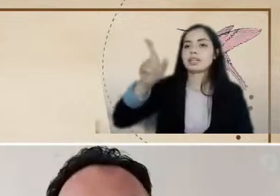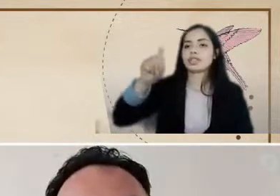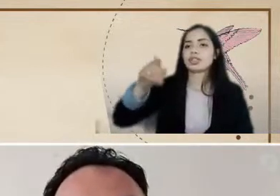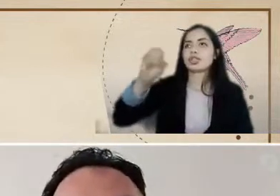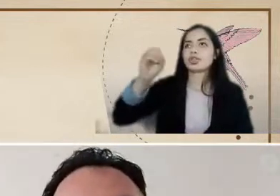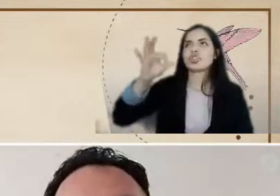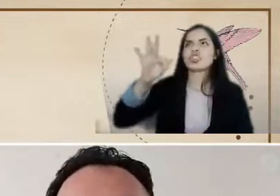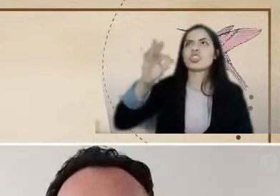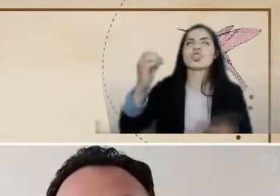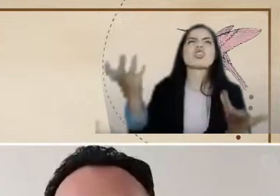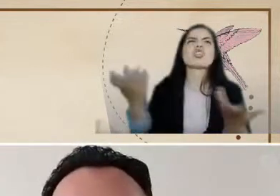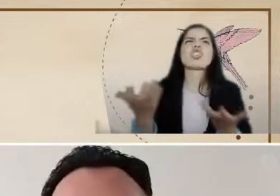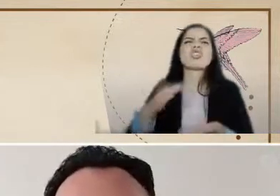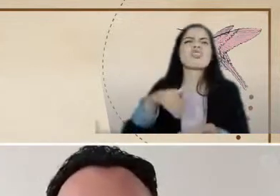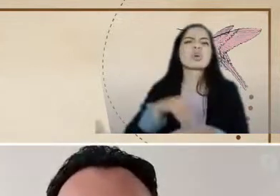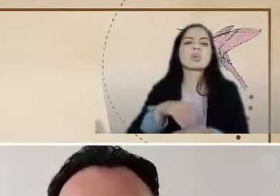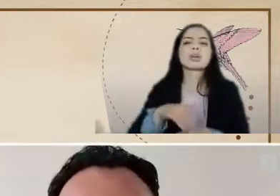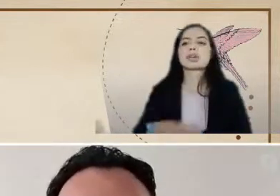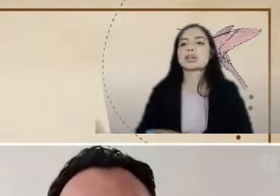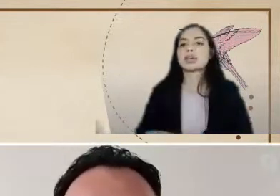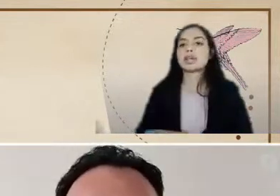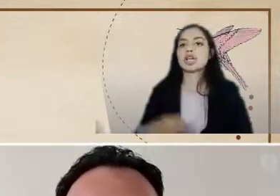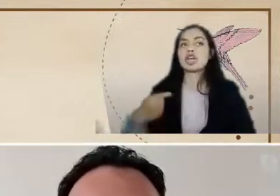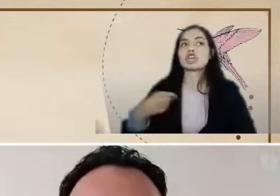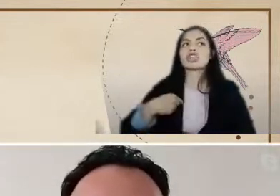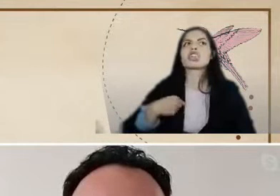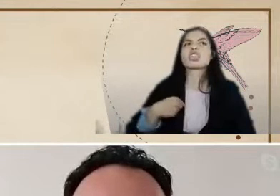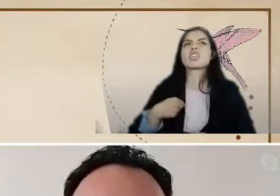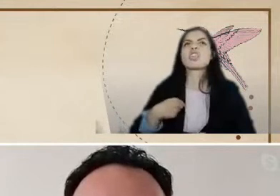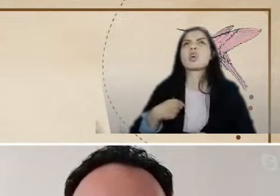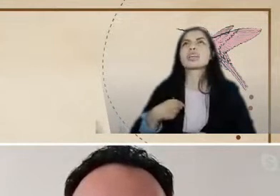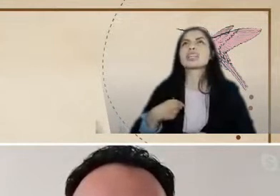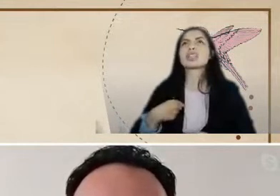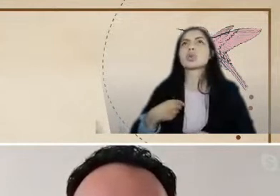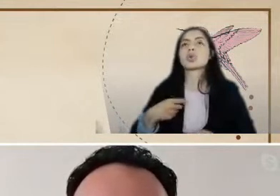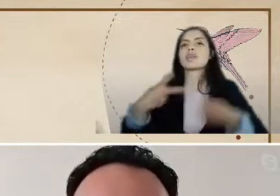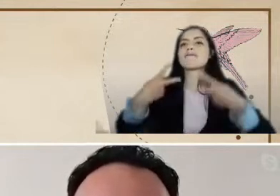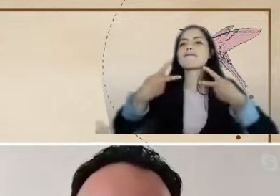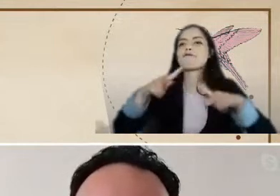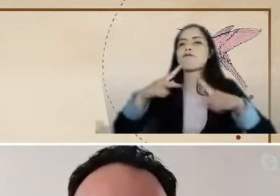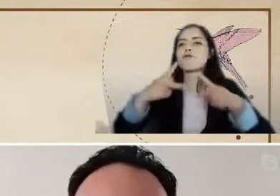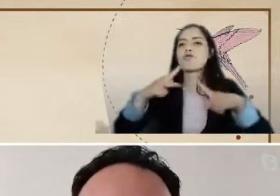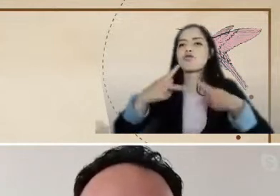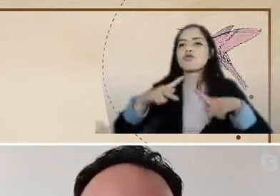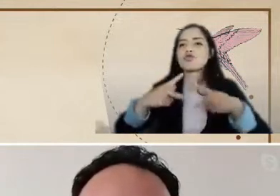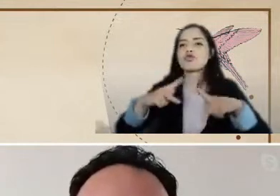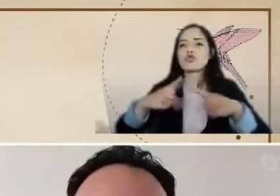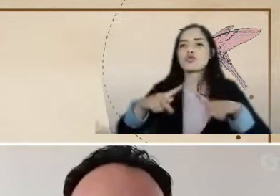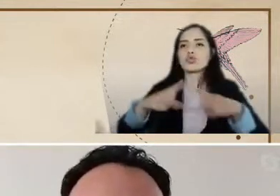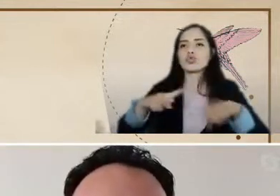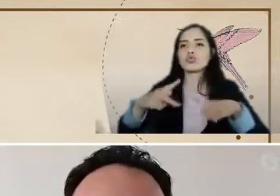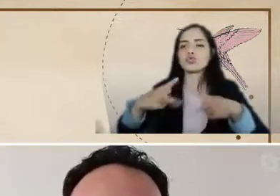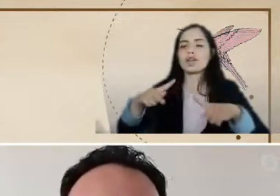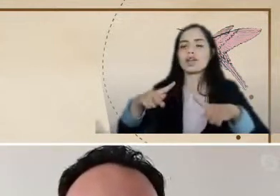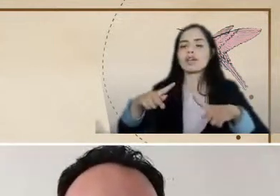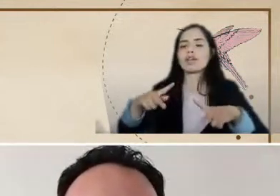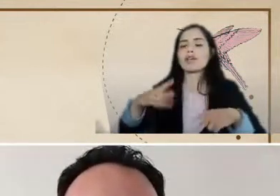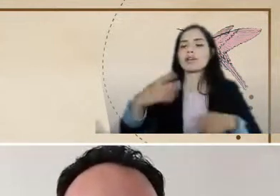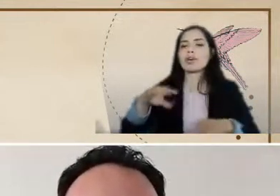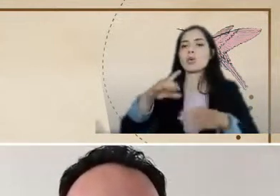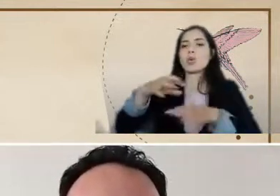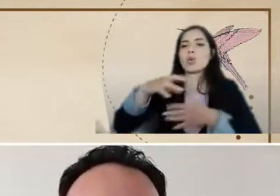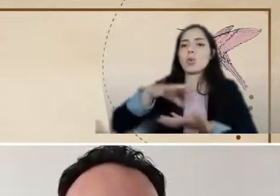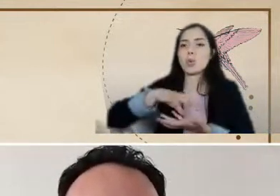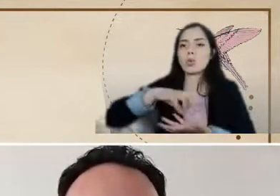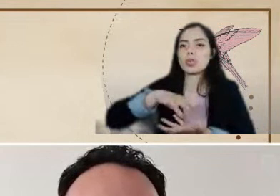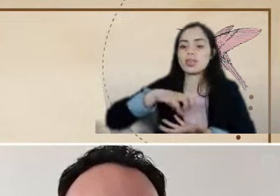este momento me encuentro en Fusagasugá, Cundinamarca, en la cordillera oriental de los Andes. Muchas